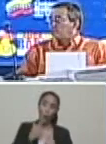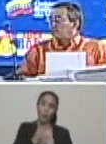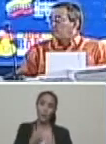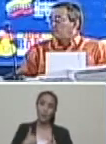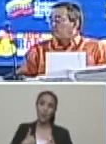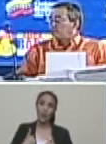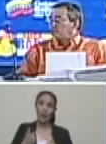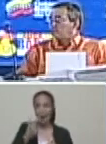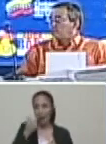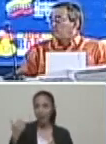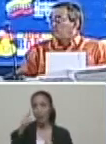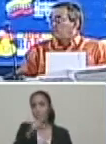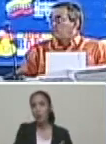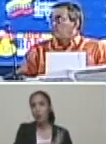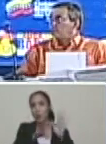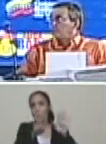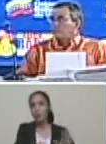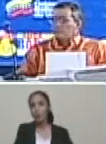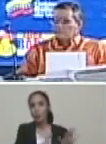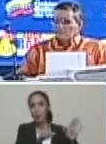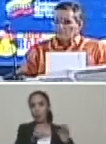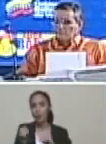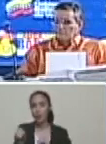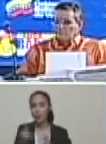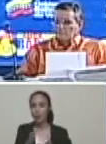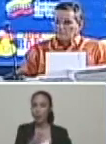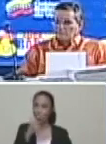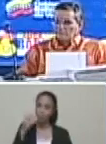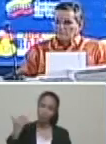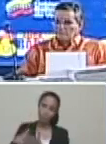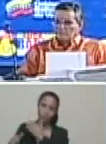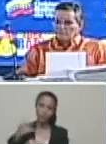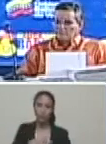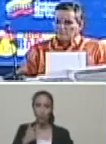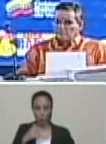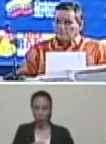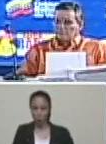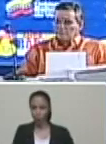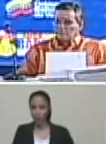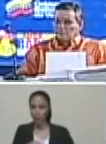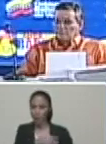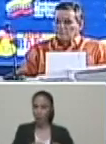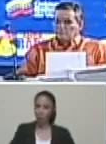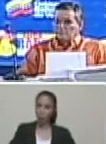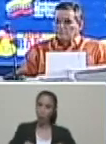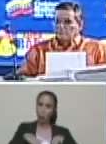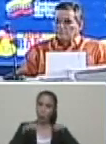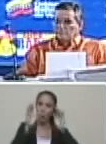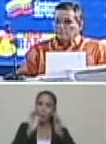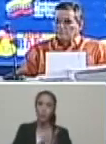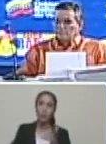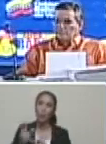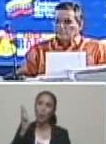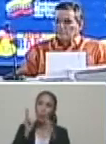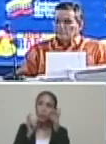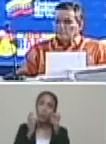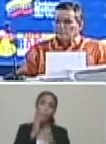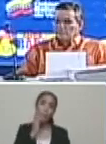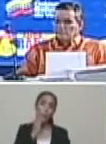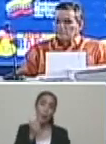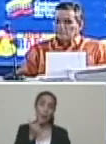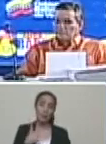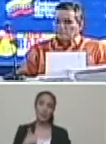por allá en el año 68, 70, 72 del siglo pasado, estaba yo chamito. Y toda la vida escuché a mi mamá frente